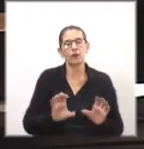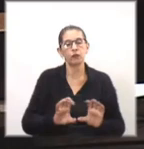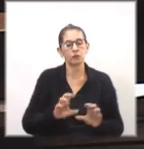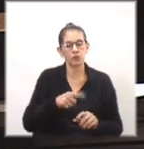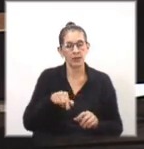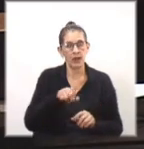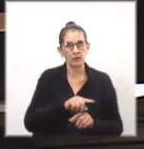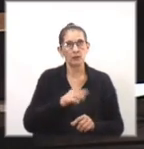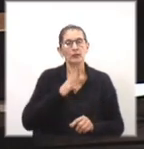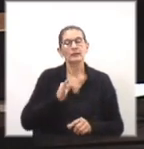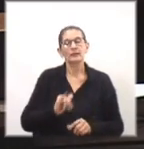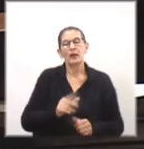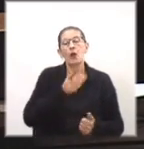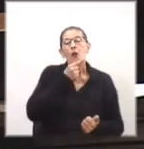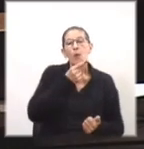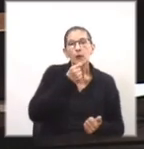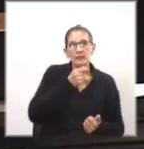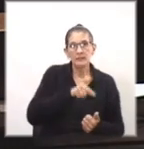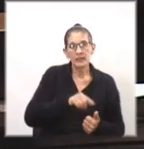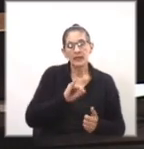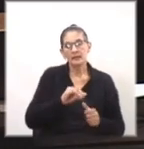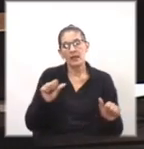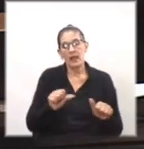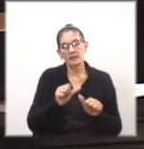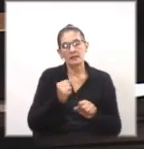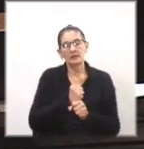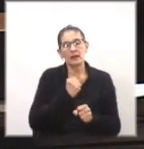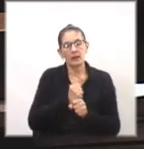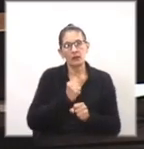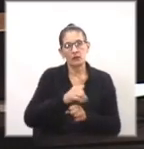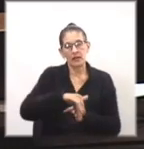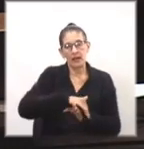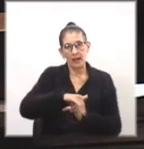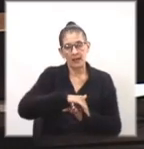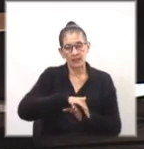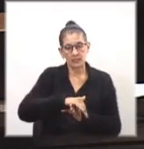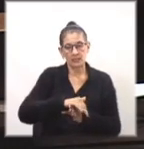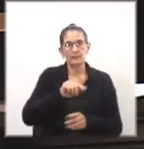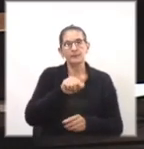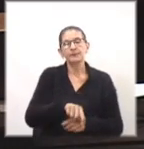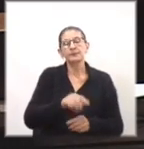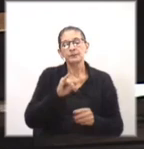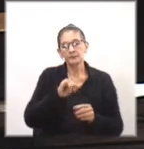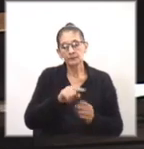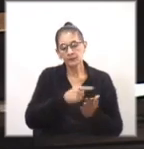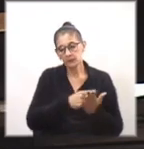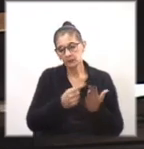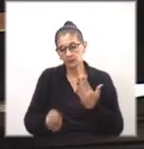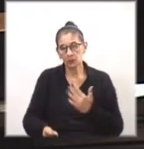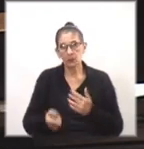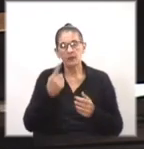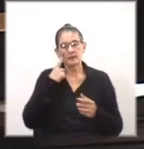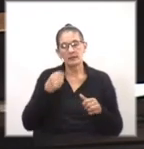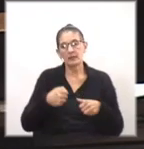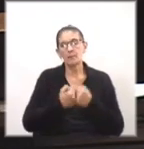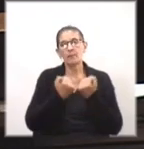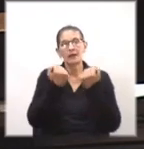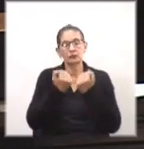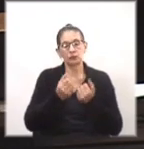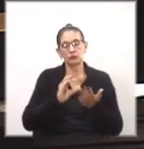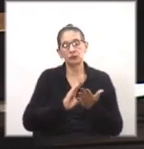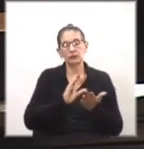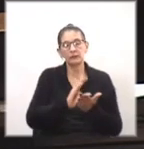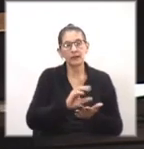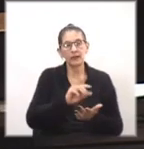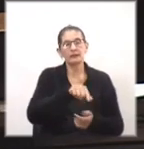riesgos que asumen los policías que realizan tareas en la calle. De efectivizar esta medida, los impactos fiscales y en términos de